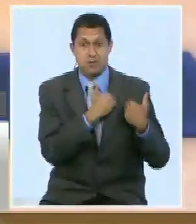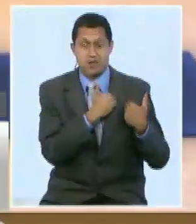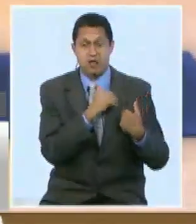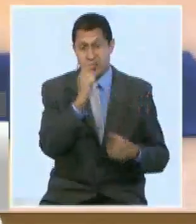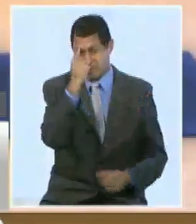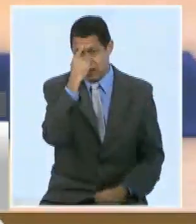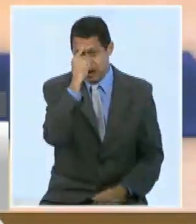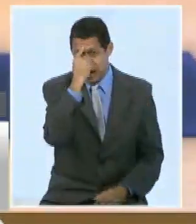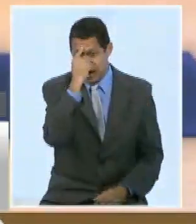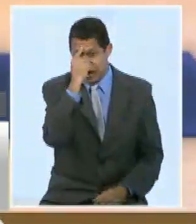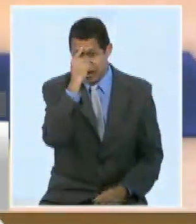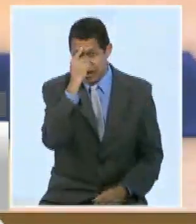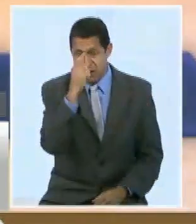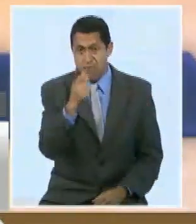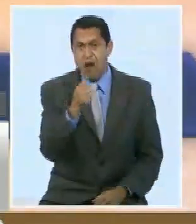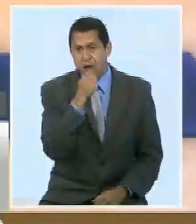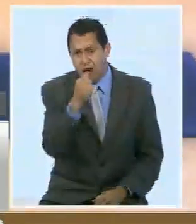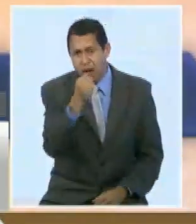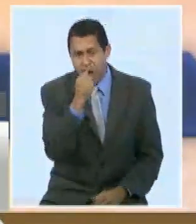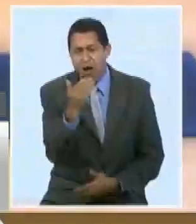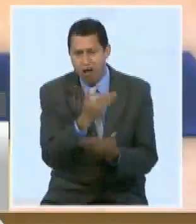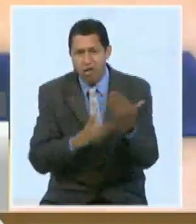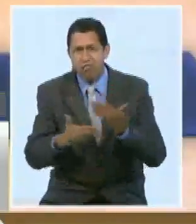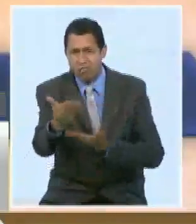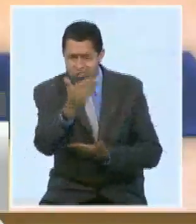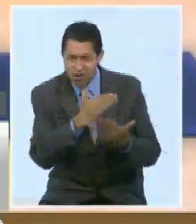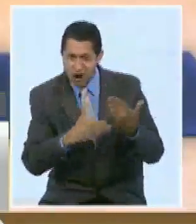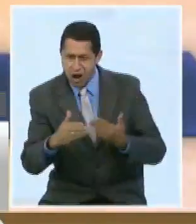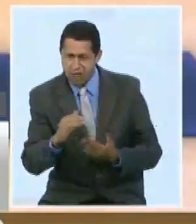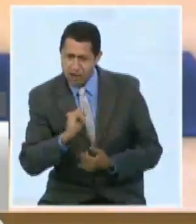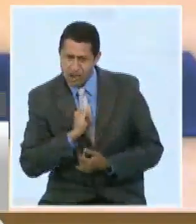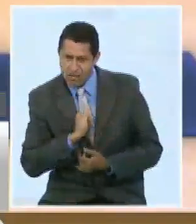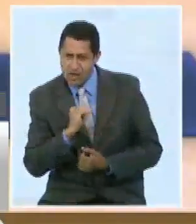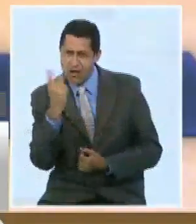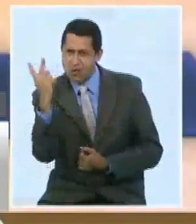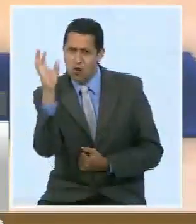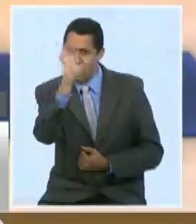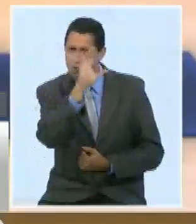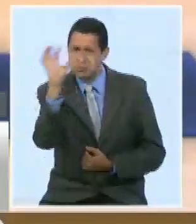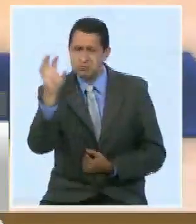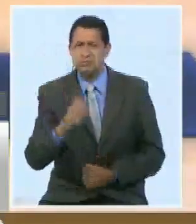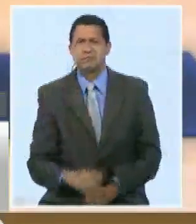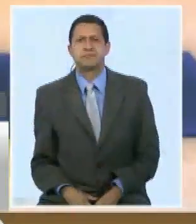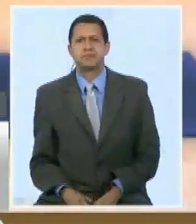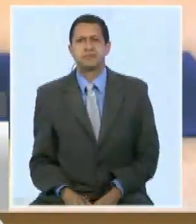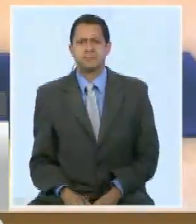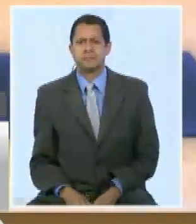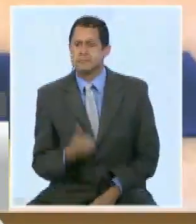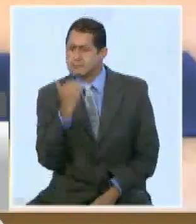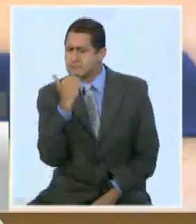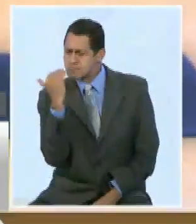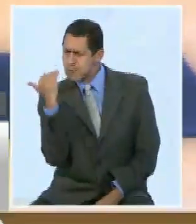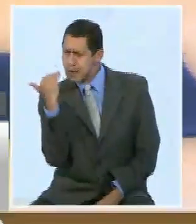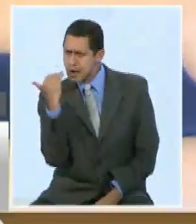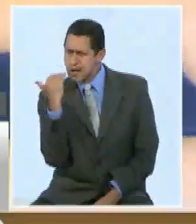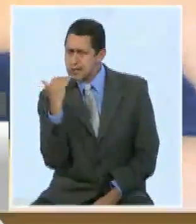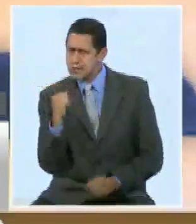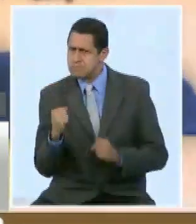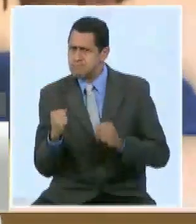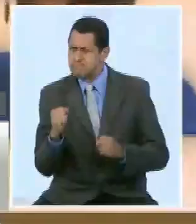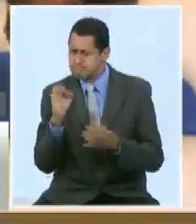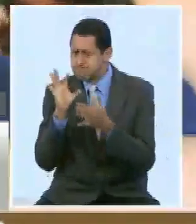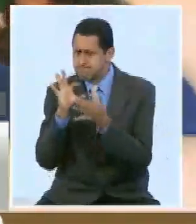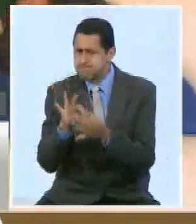para darle cobertura al intercambio de identidades entre ambas naciones recientemente se han fortalecido los